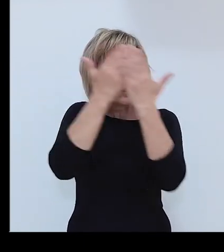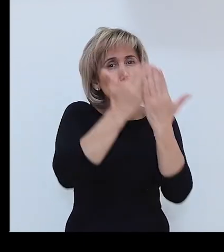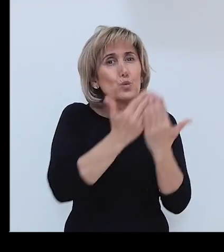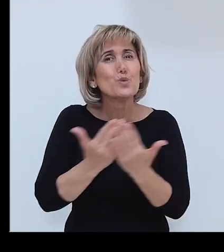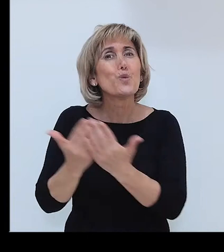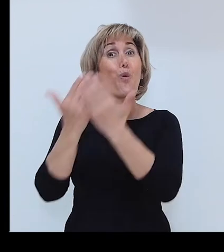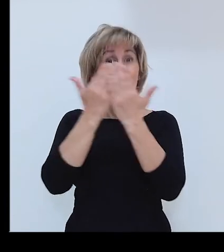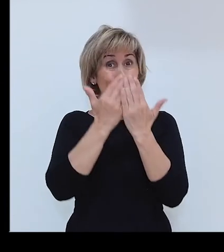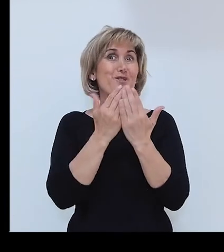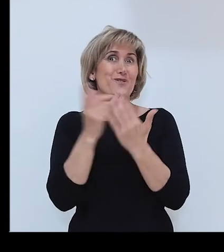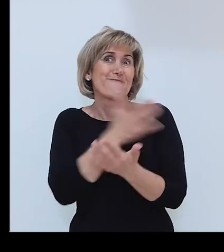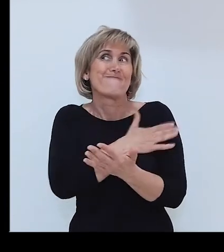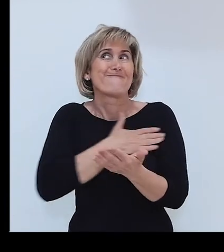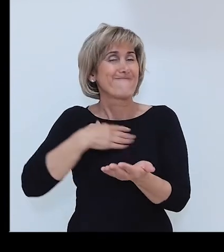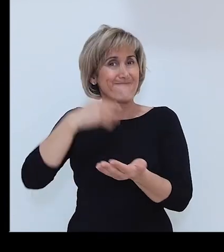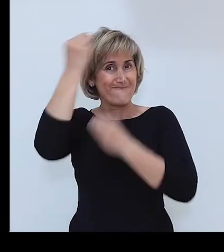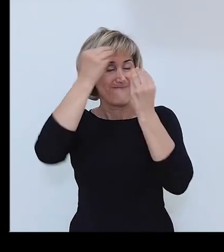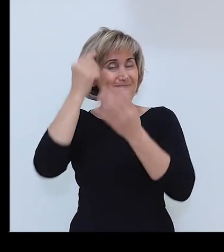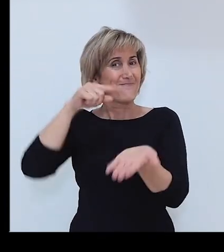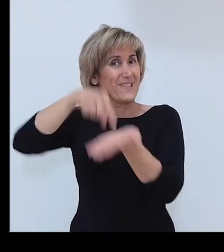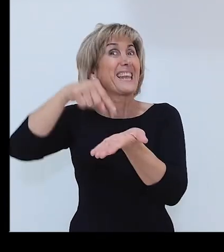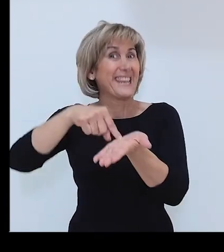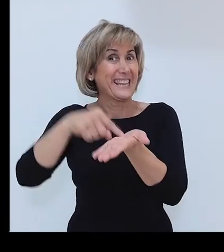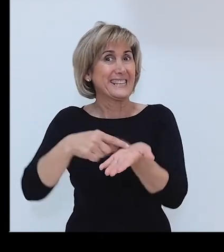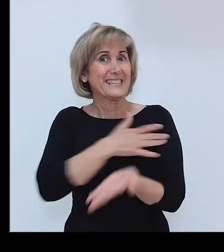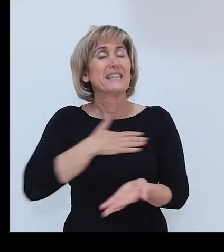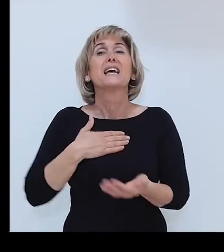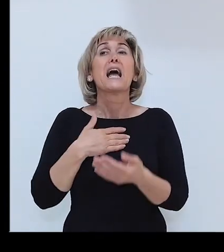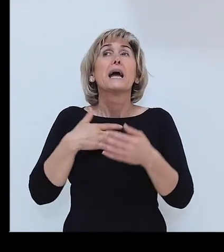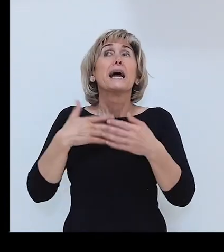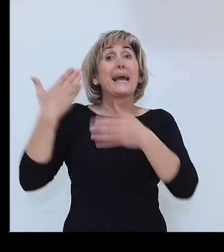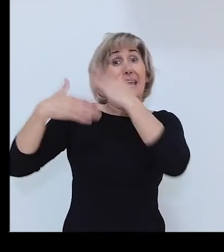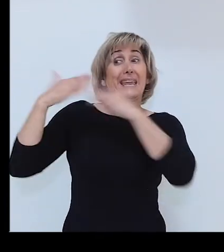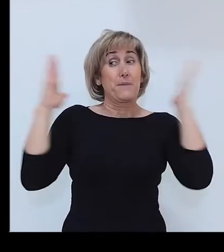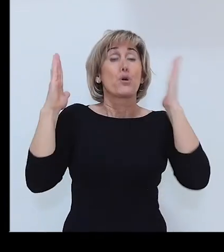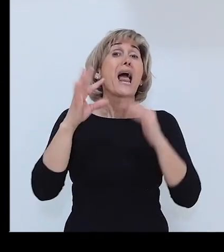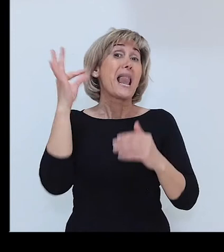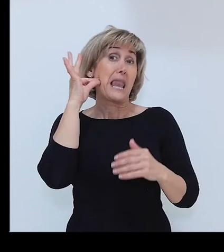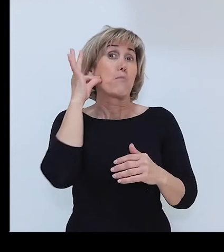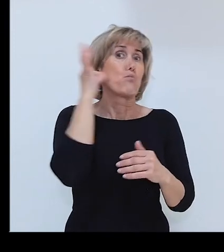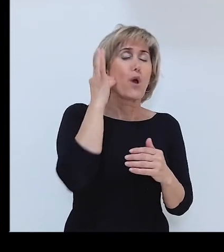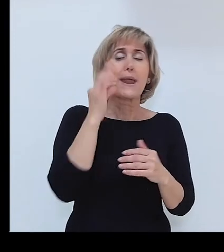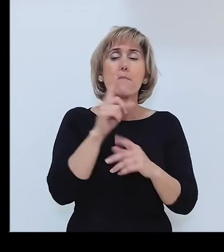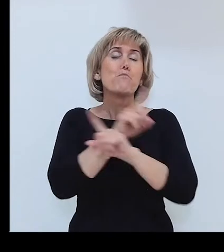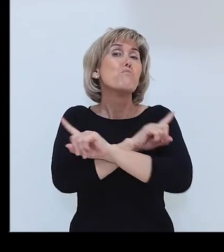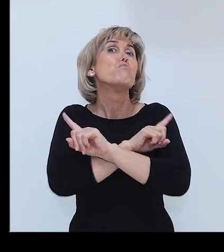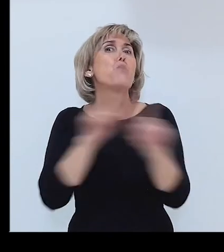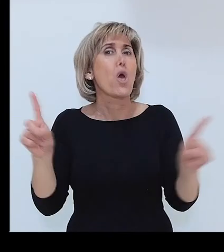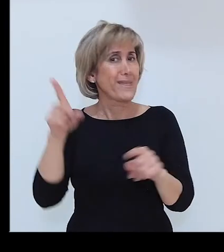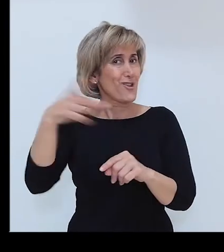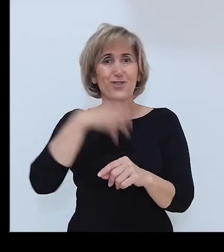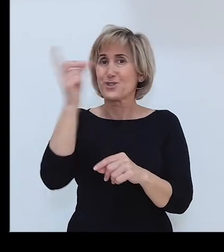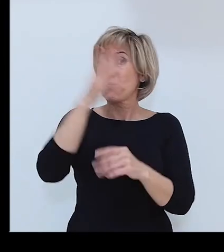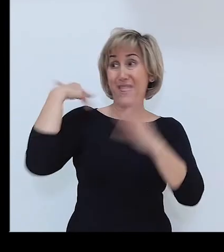la formación, el estudio. Y entonces, aunque las mujeres tenían prohibido,